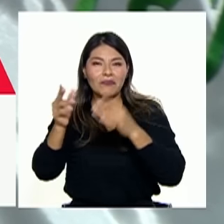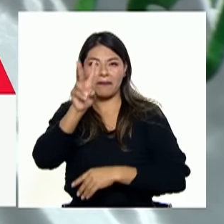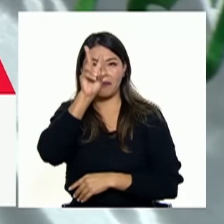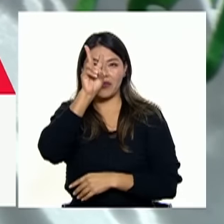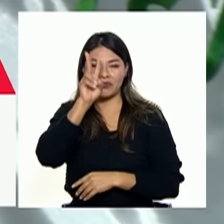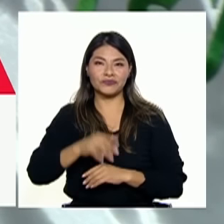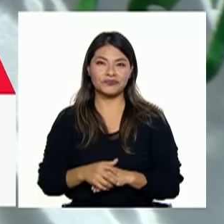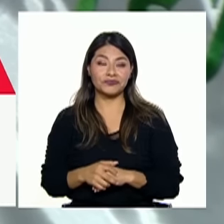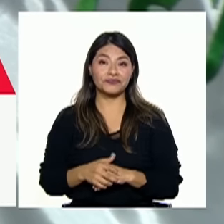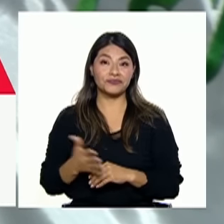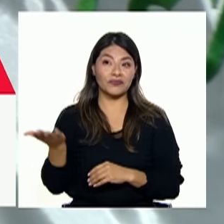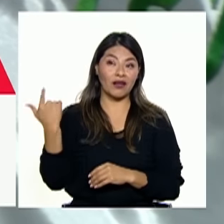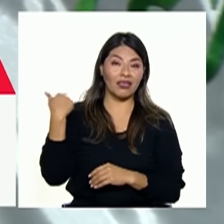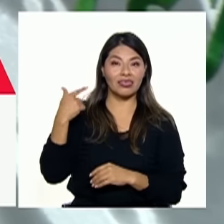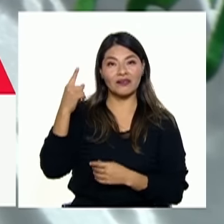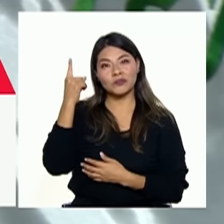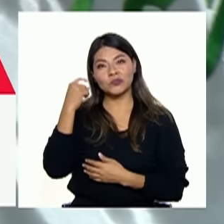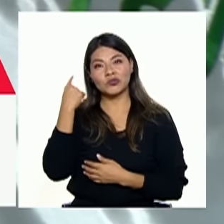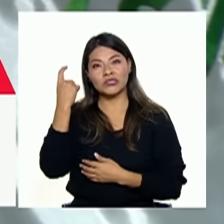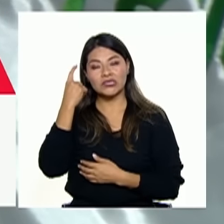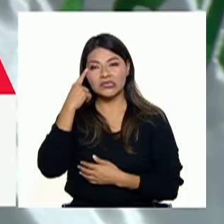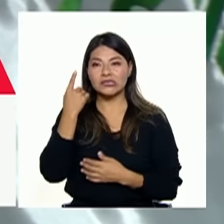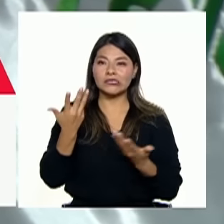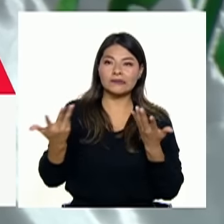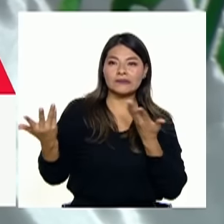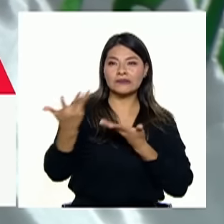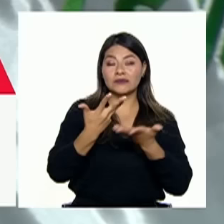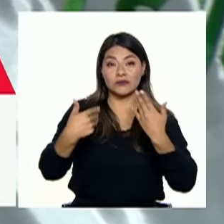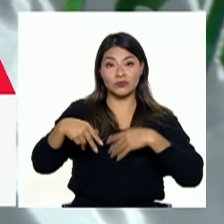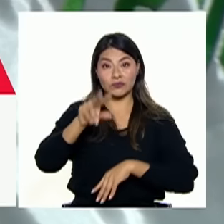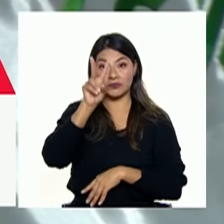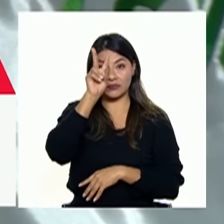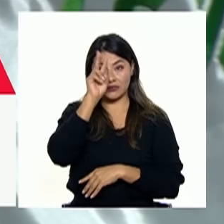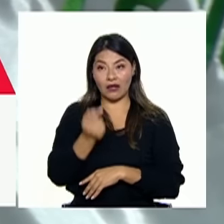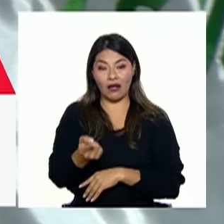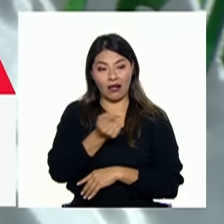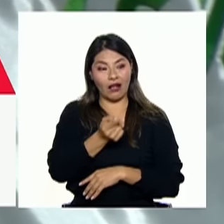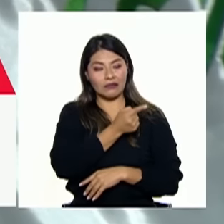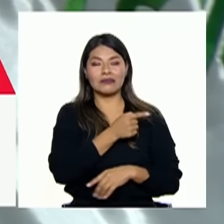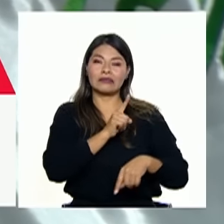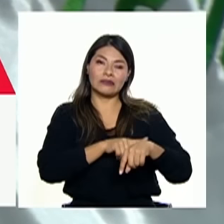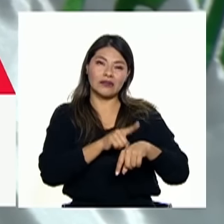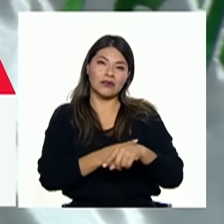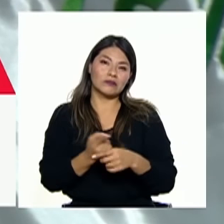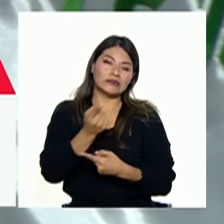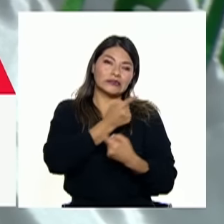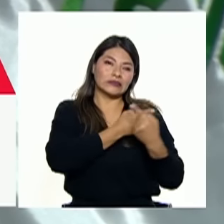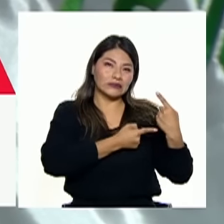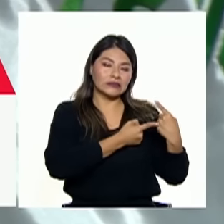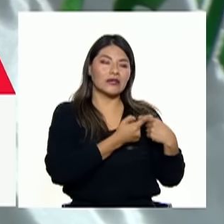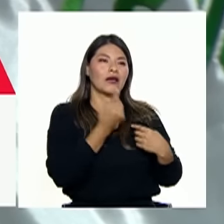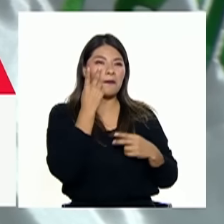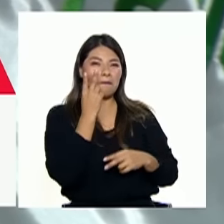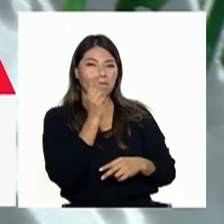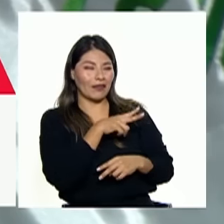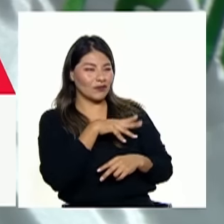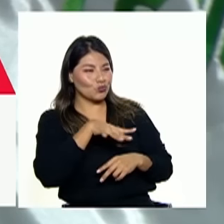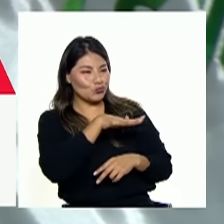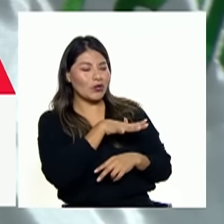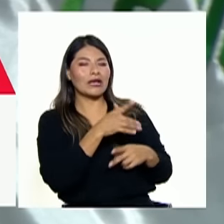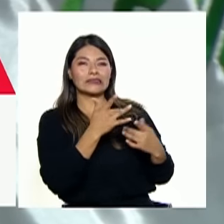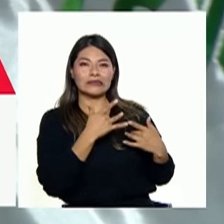En medio de la incertidumbre política que ha caracterizado a nuestro país en los últimos tiempos, es comprensible que muchos